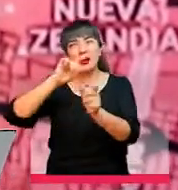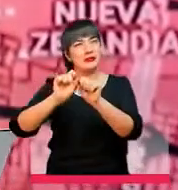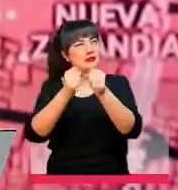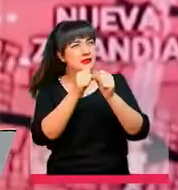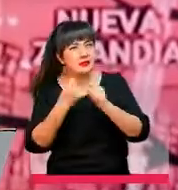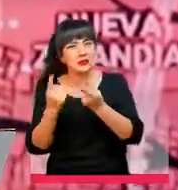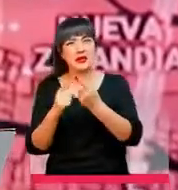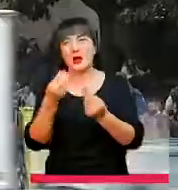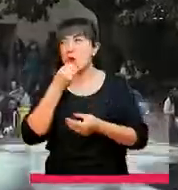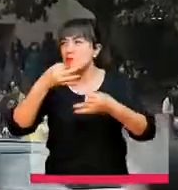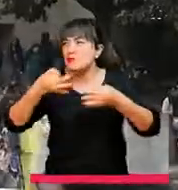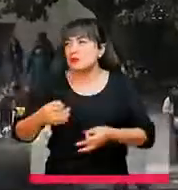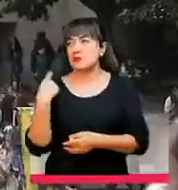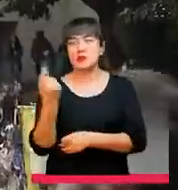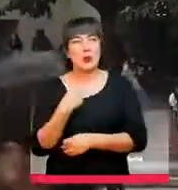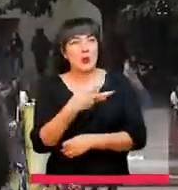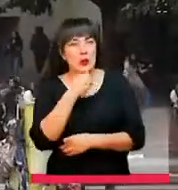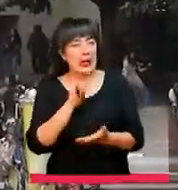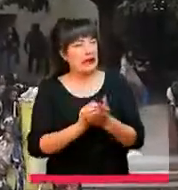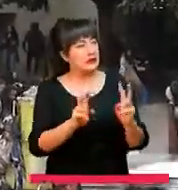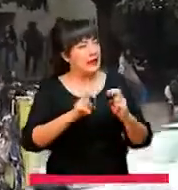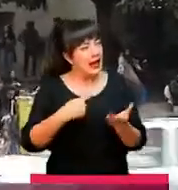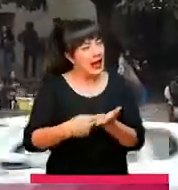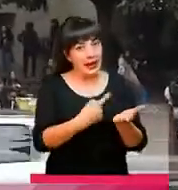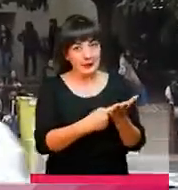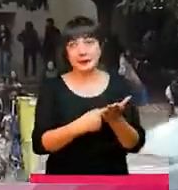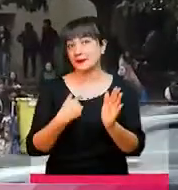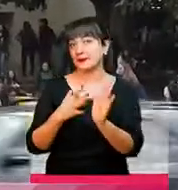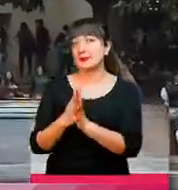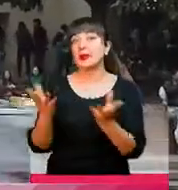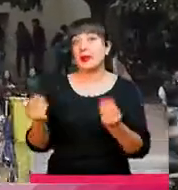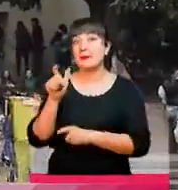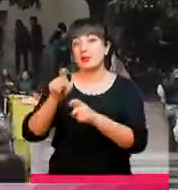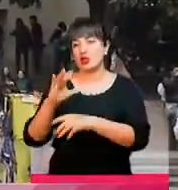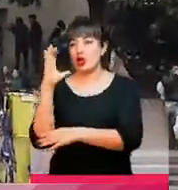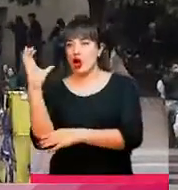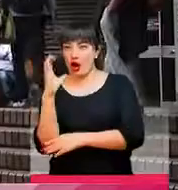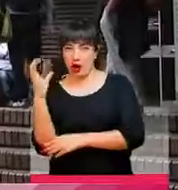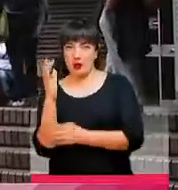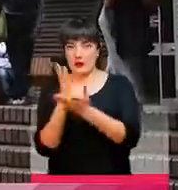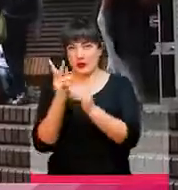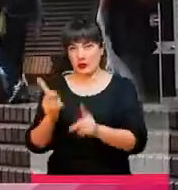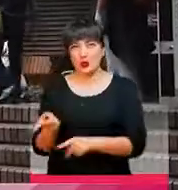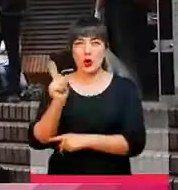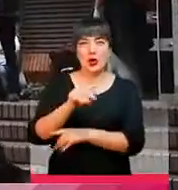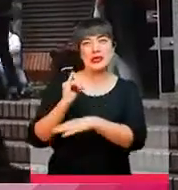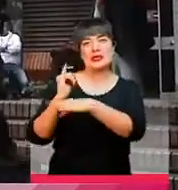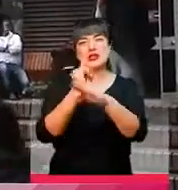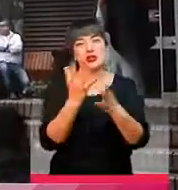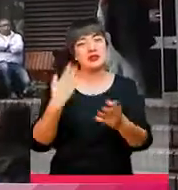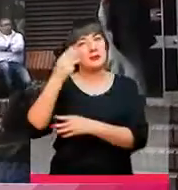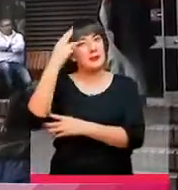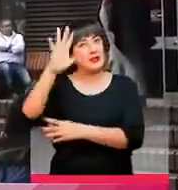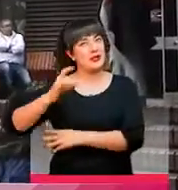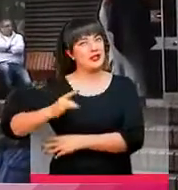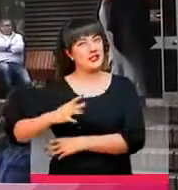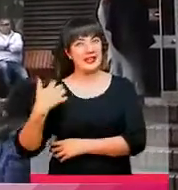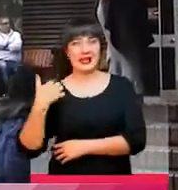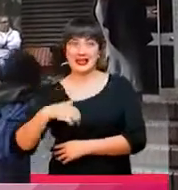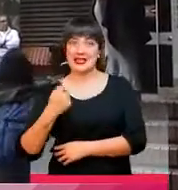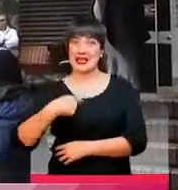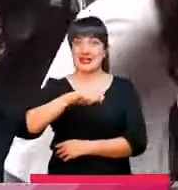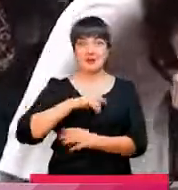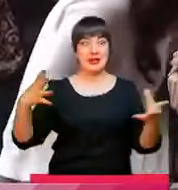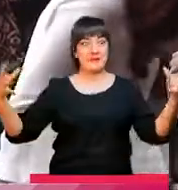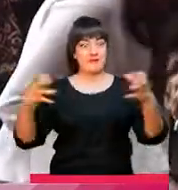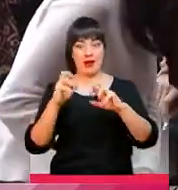alimentaria. Serán estudiantes de Colombia y de instituciones académicas de México, Chile, Argentina y España